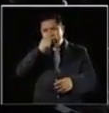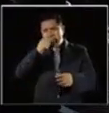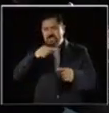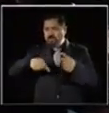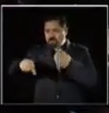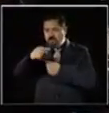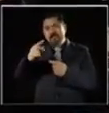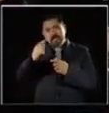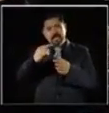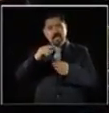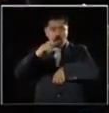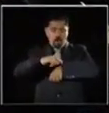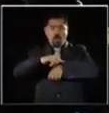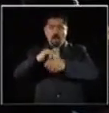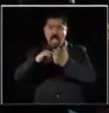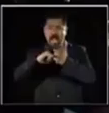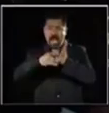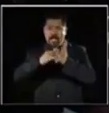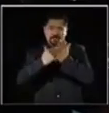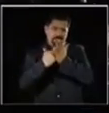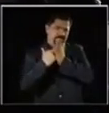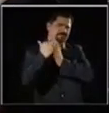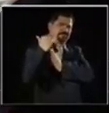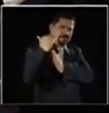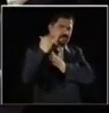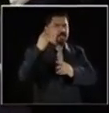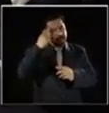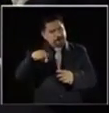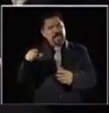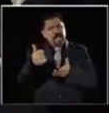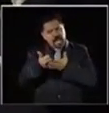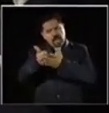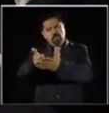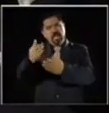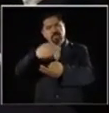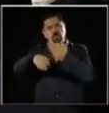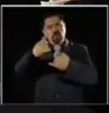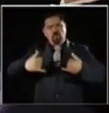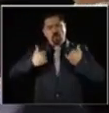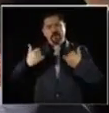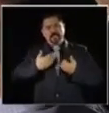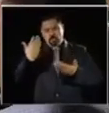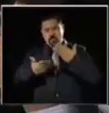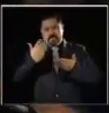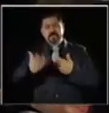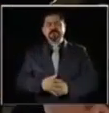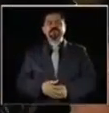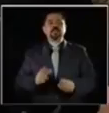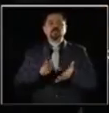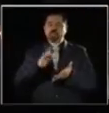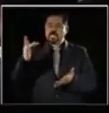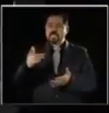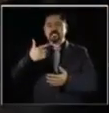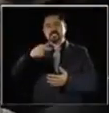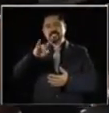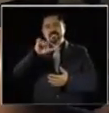extendidos para poderle hacer frente a la necesidad del estudiante gracias de datta gracias guillermo gracias